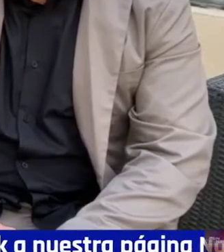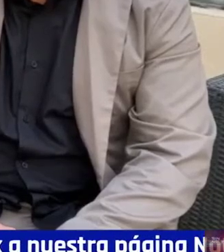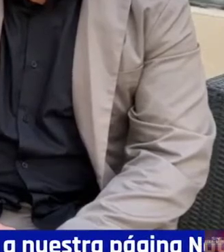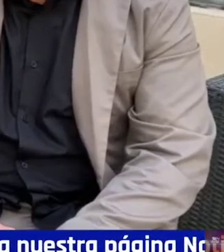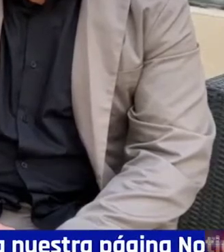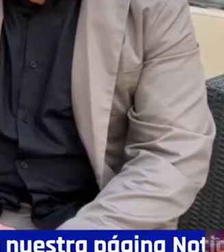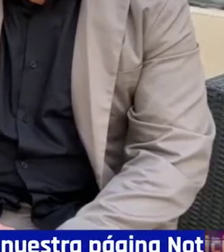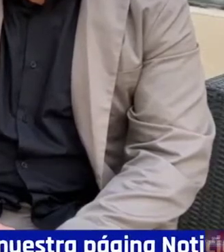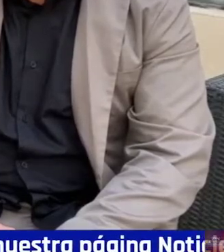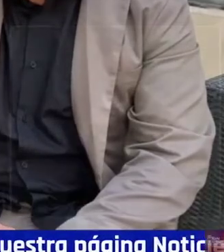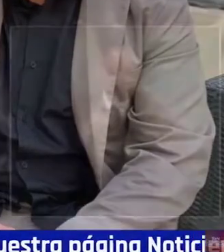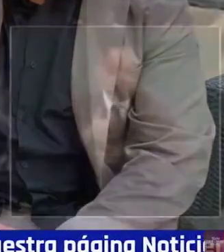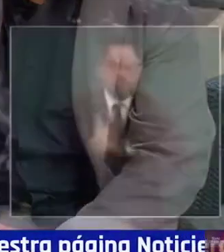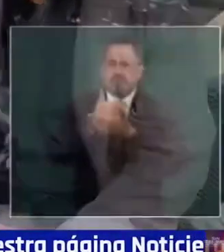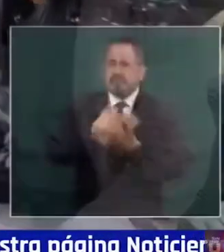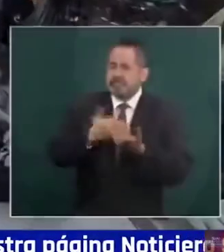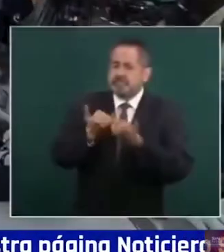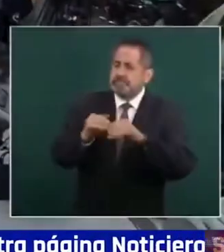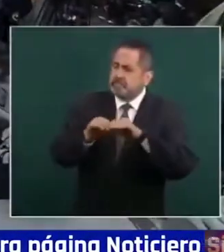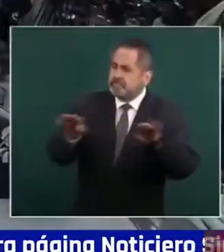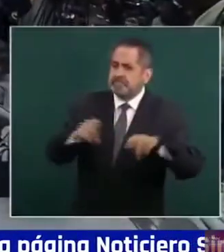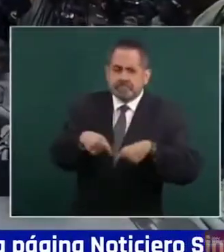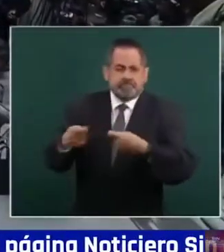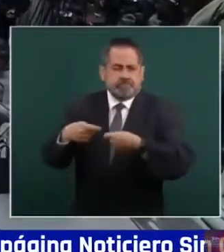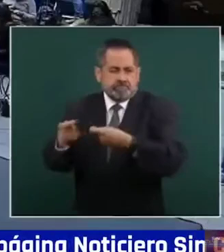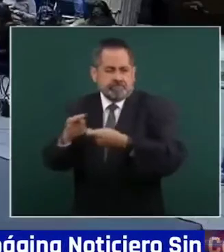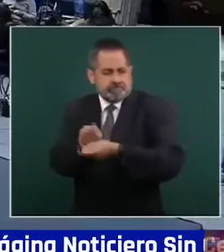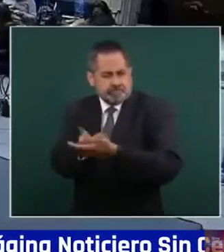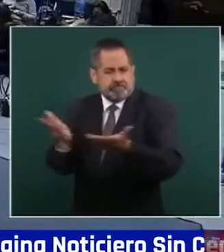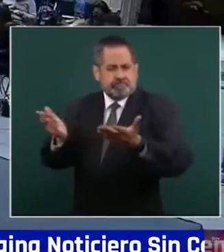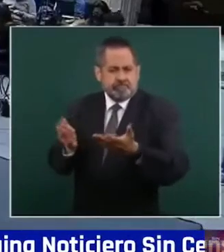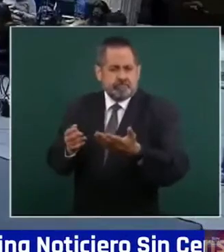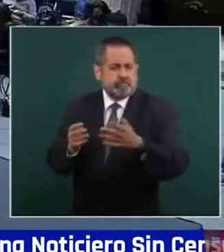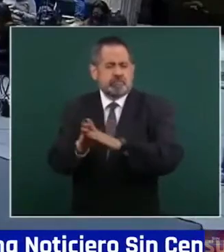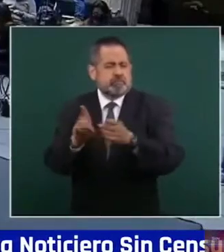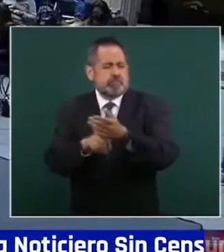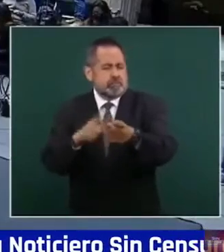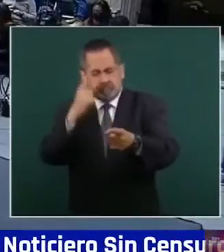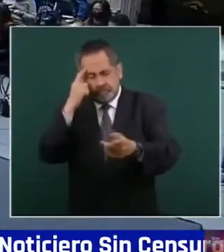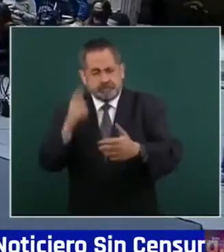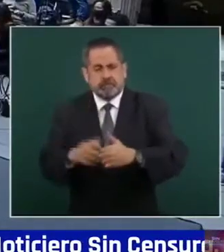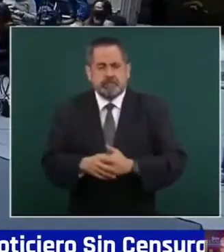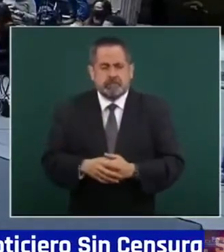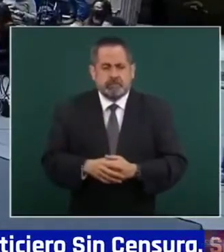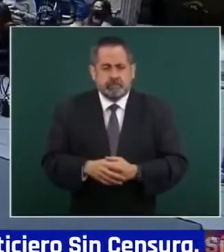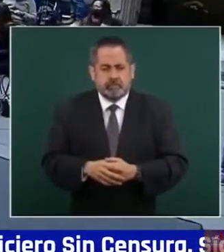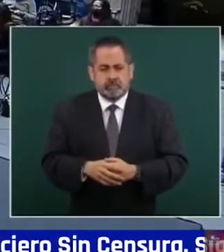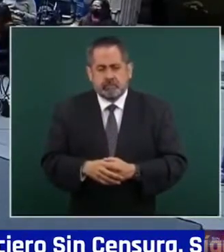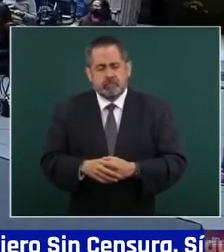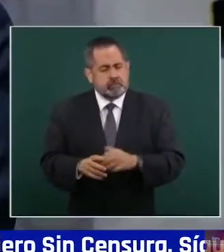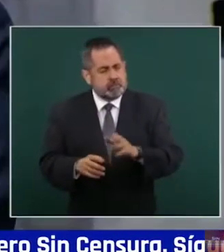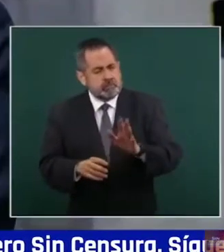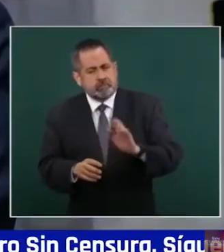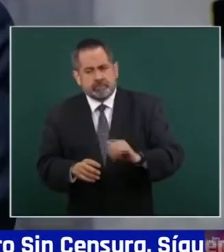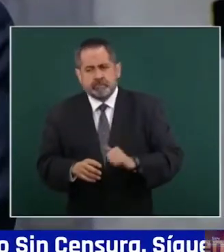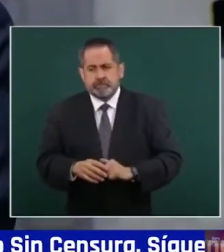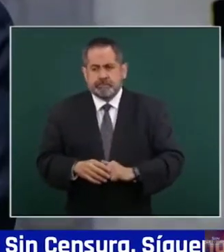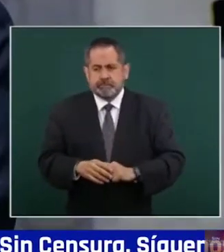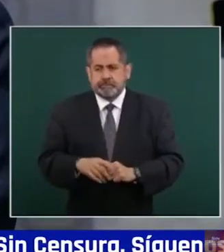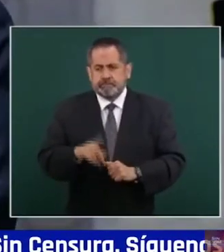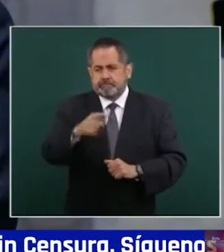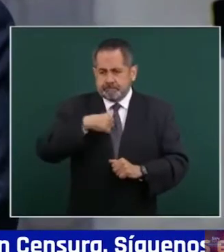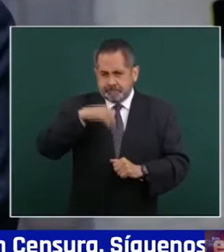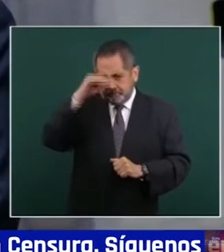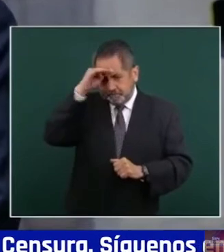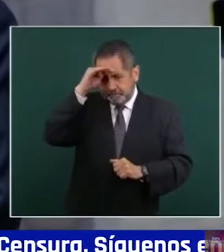de tirano, de comunista, de dictador, de golpista, porque hasta de golpe de